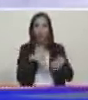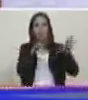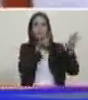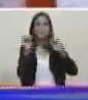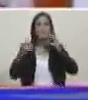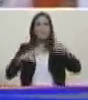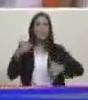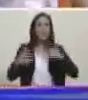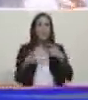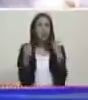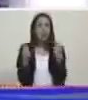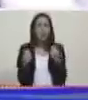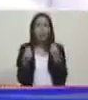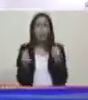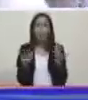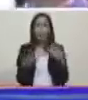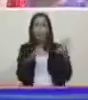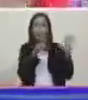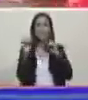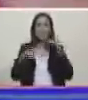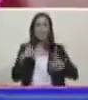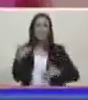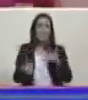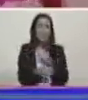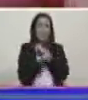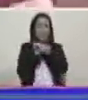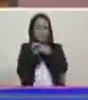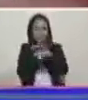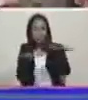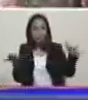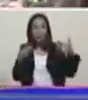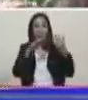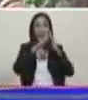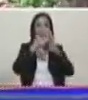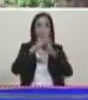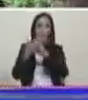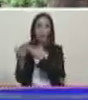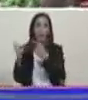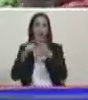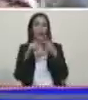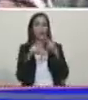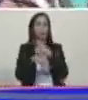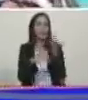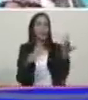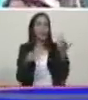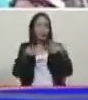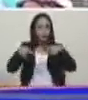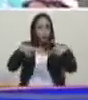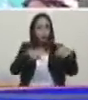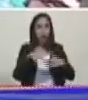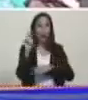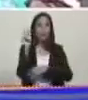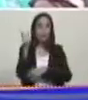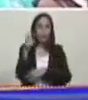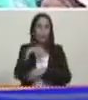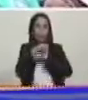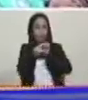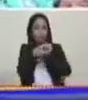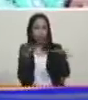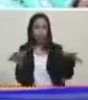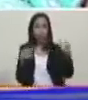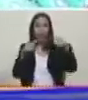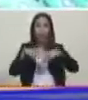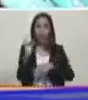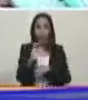600 actividades que hemos organizado en todas las comunidades, en todas las comunas, las parroquias y en el centro